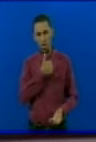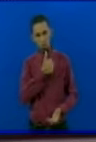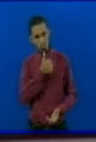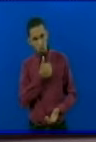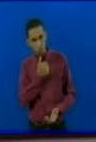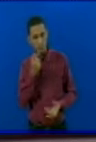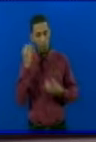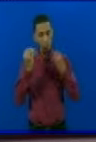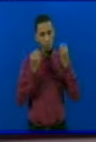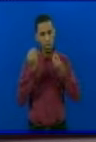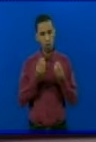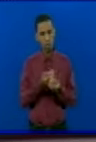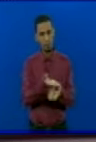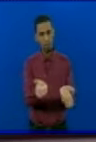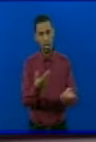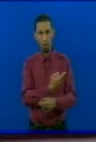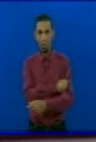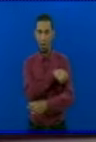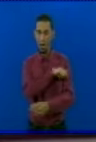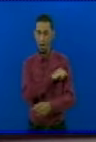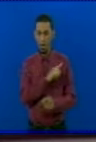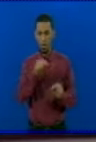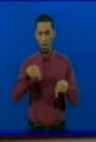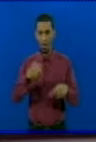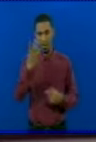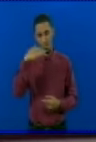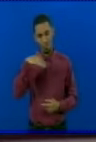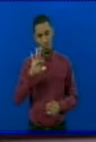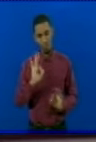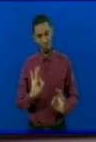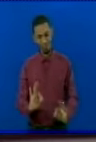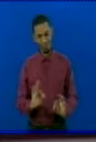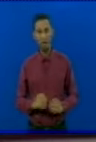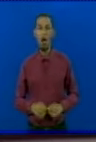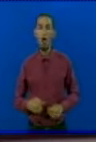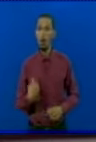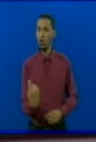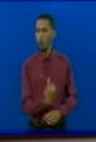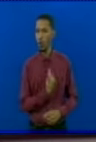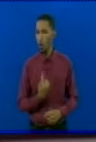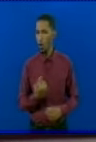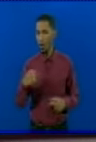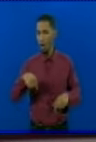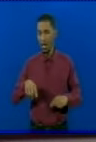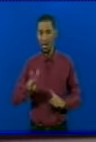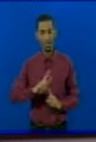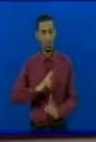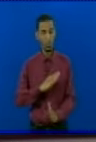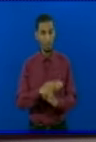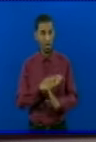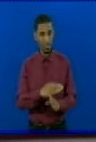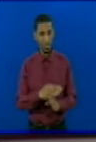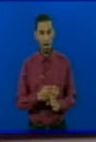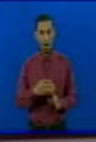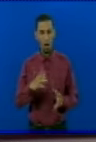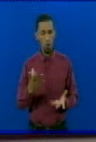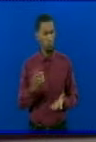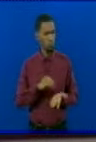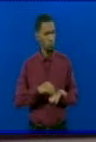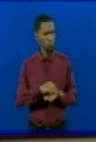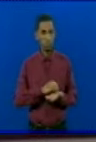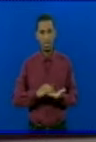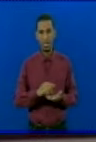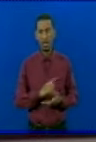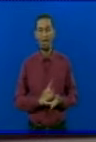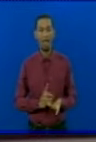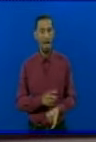las inquietudes y las sugerencias de nuestra población. Por eso nos hemos convidado desde los estudios centrales de Teleturquino en el complejo monumental 26